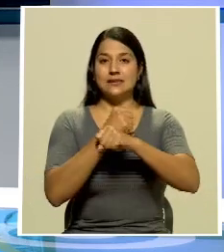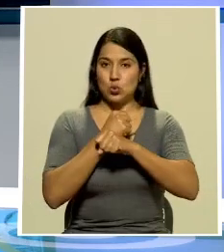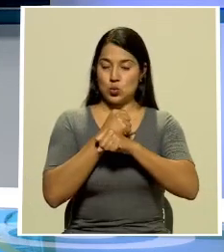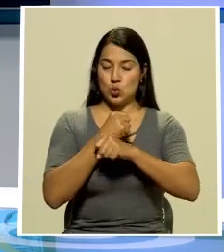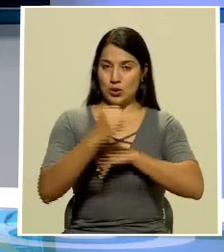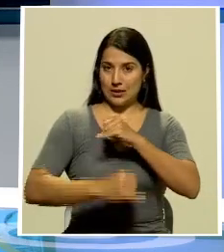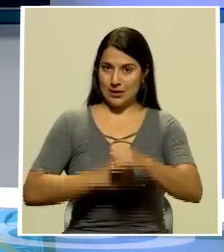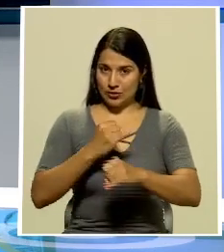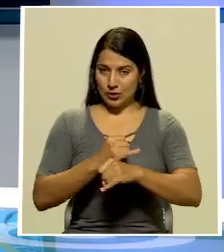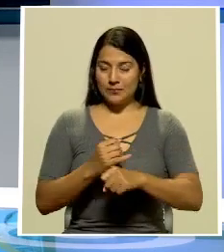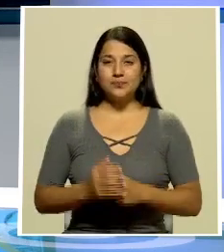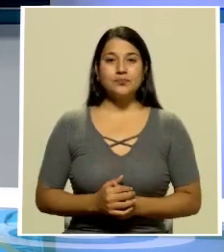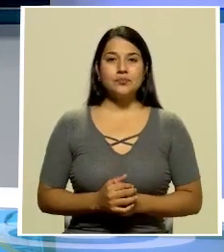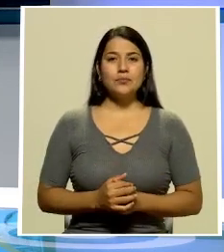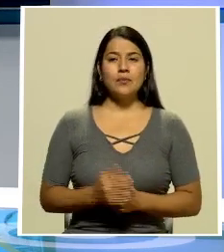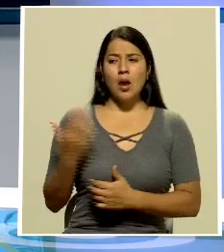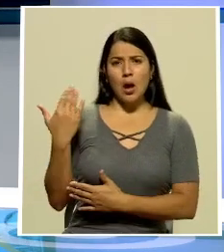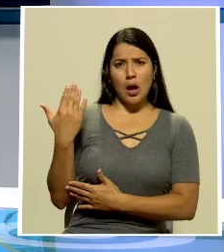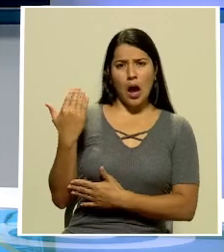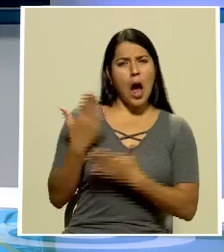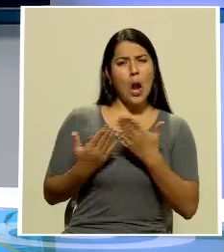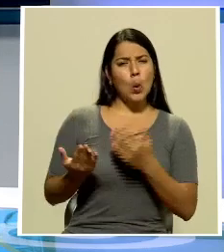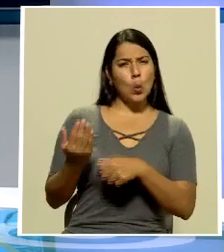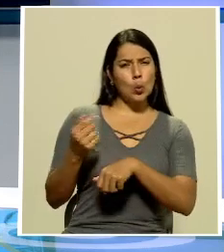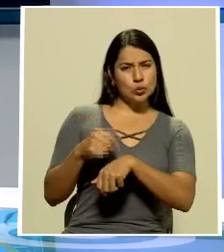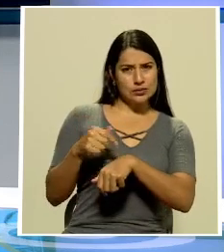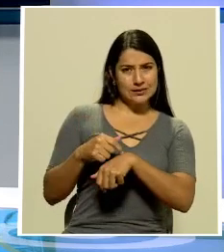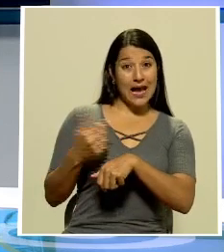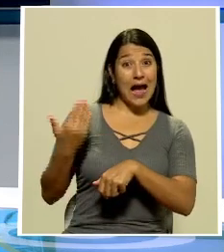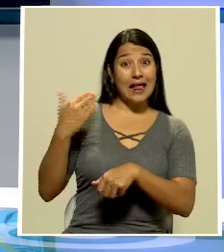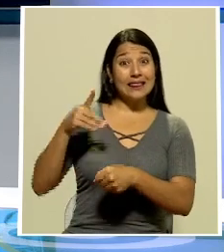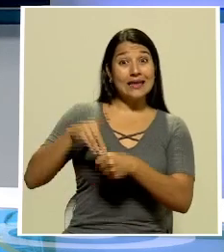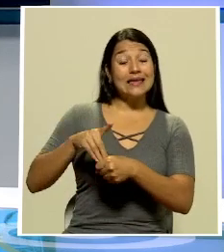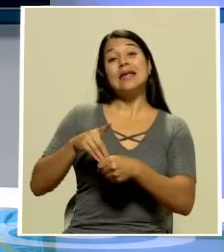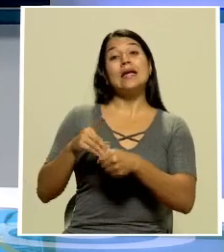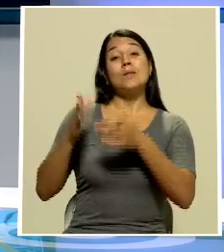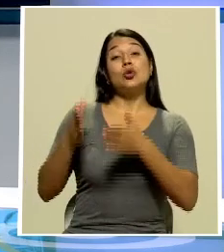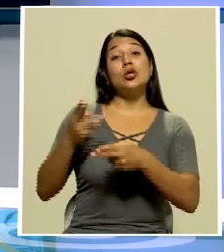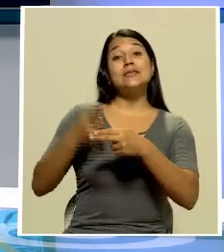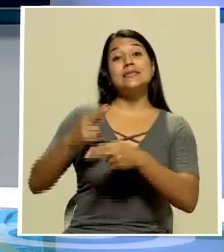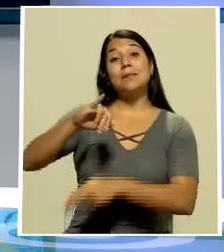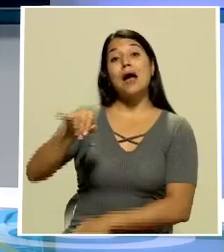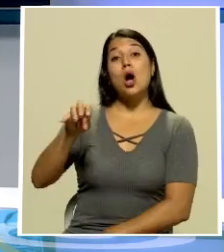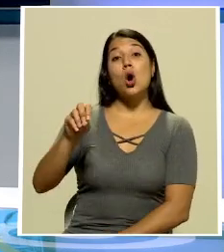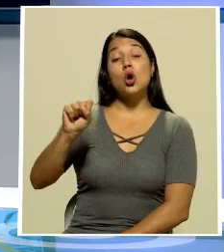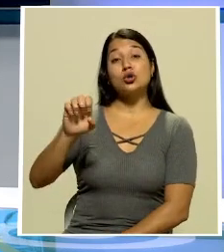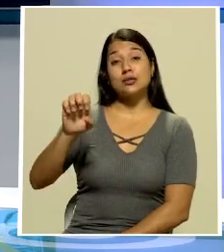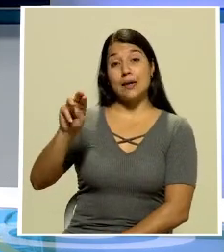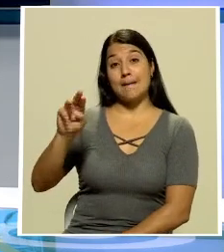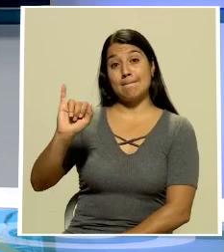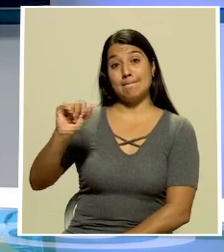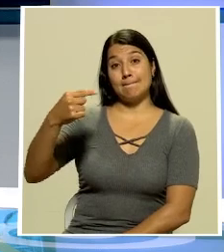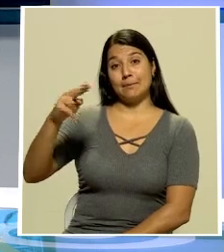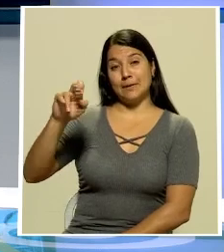Con un mensaje que envió hace algunas horas el exdiputado José Miguel Corrales, quien fue uno de los